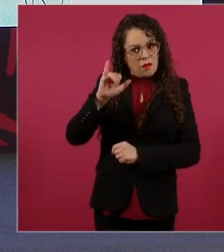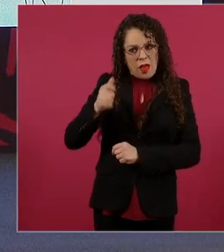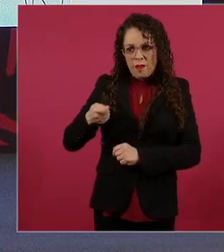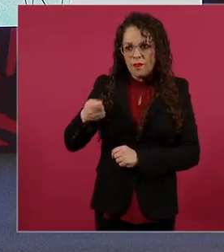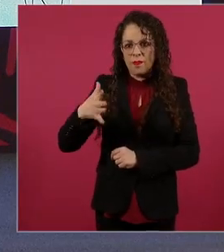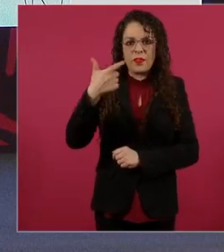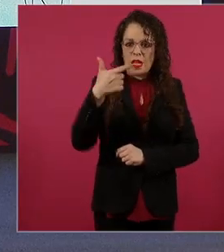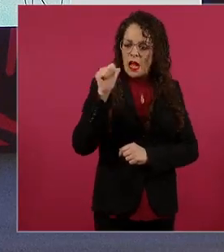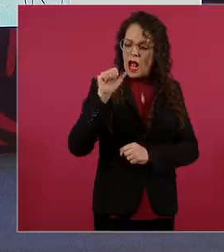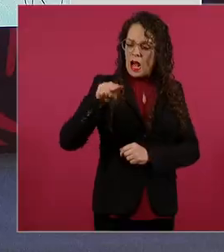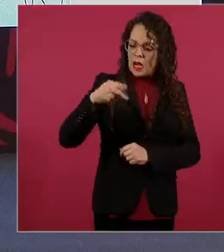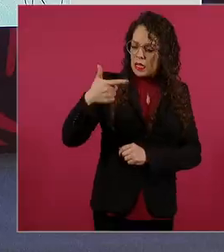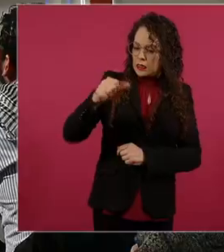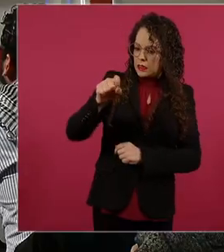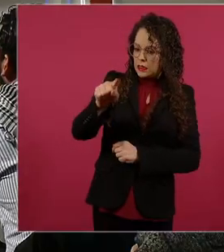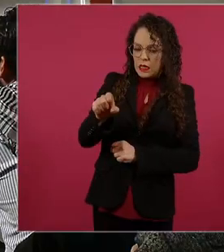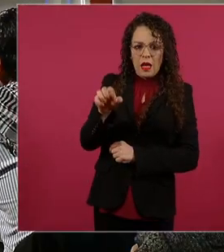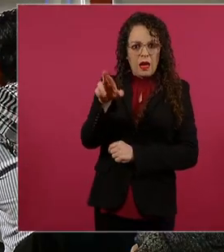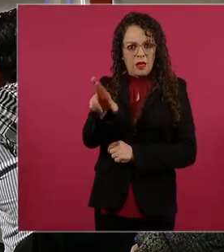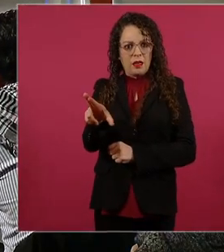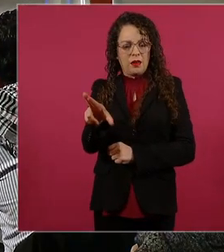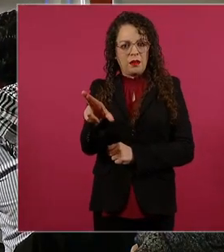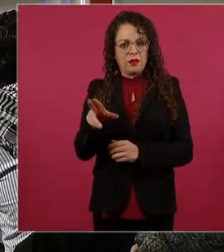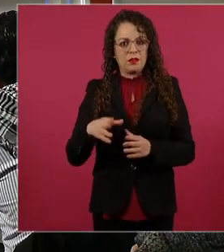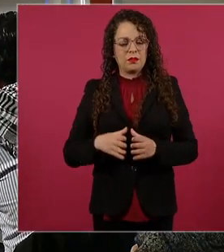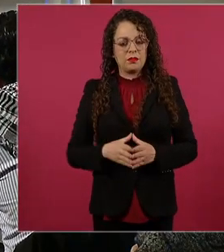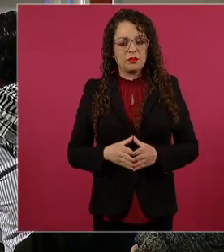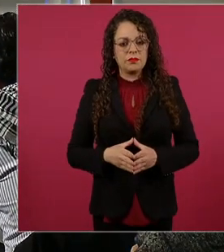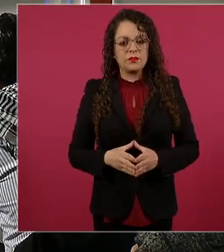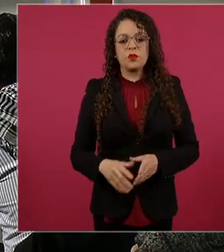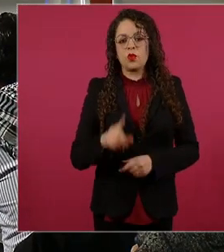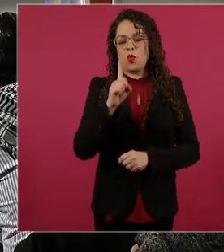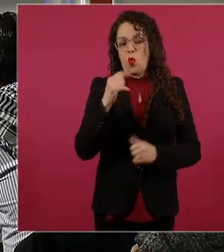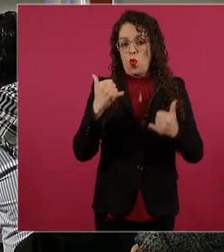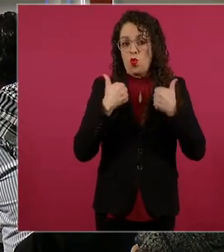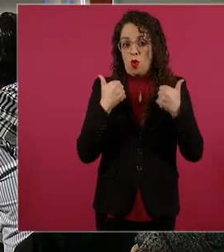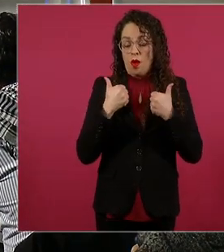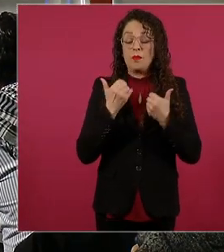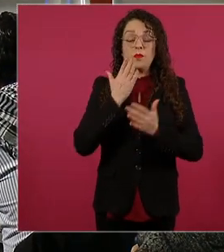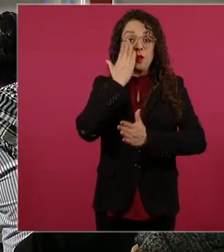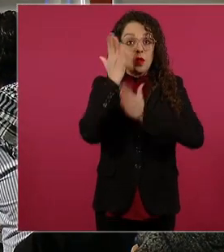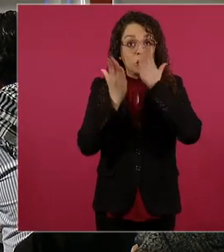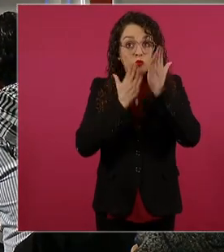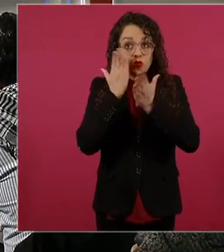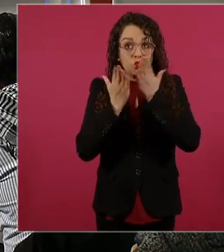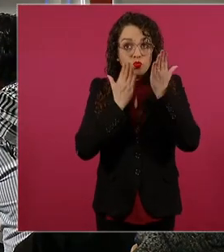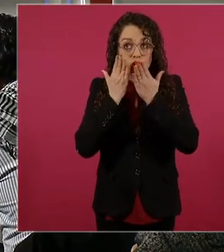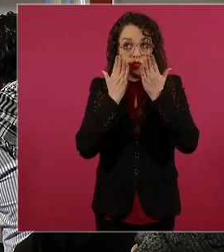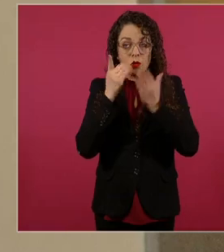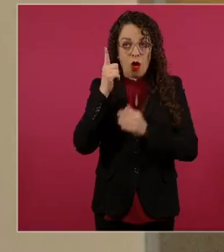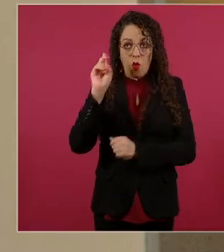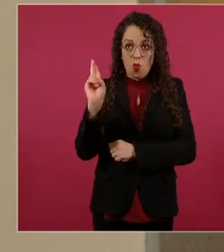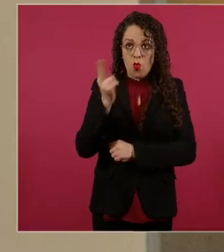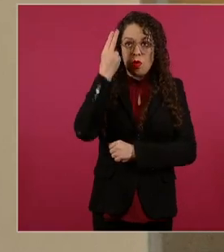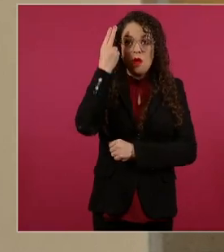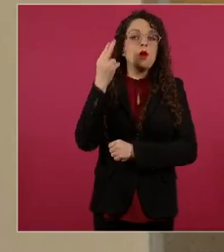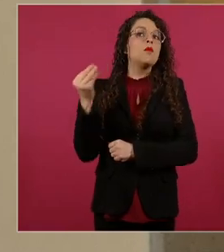un joven que sale de la escuela de derecho es un ángel